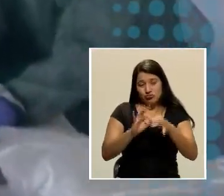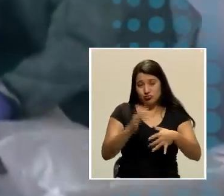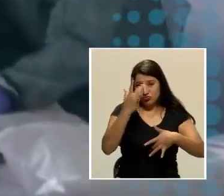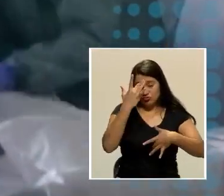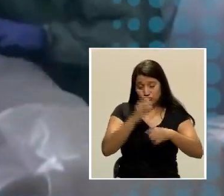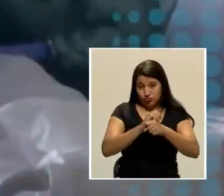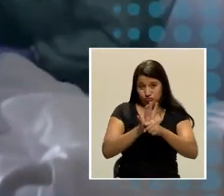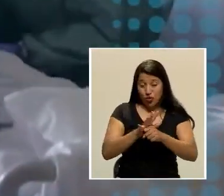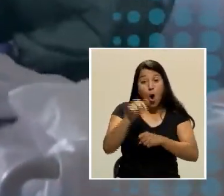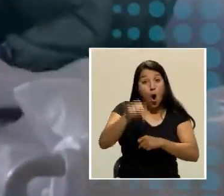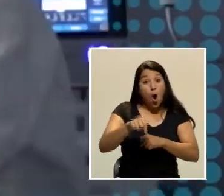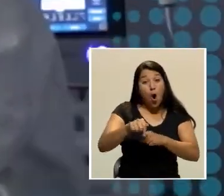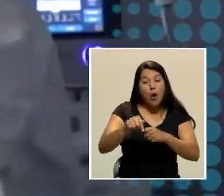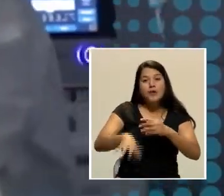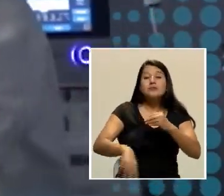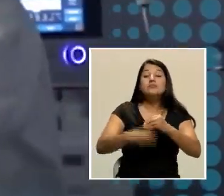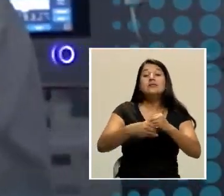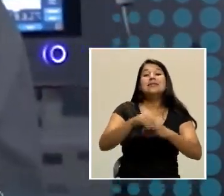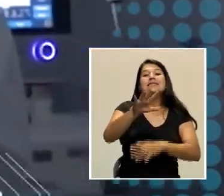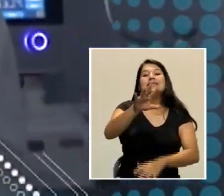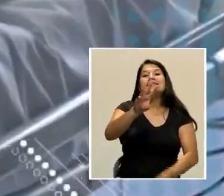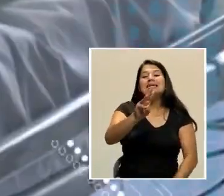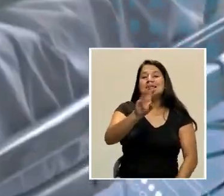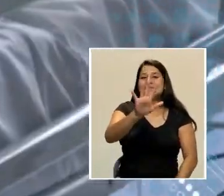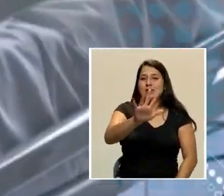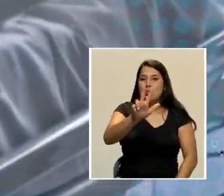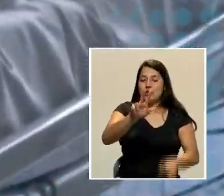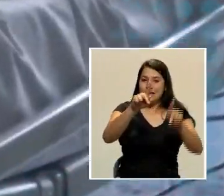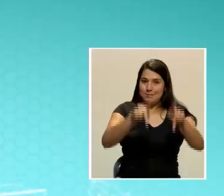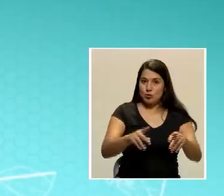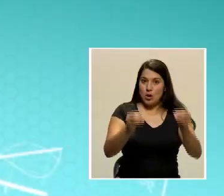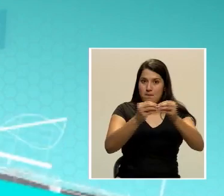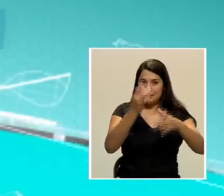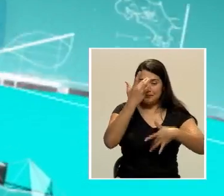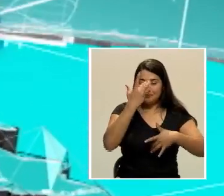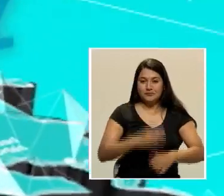Para hoy se registran 653 nuevos contagiados.